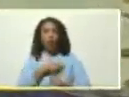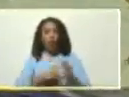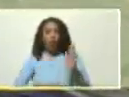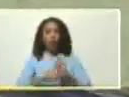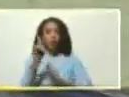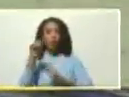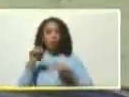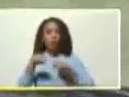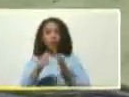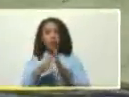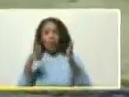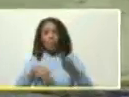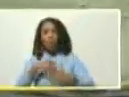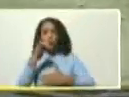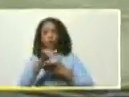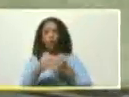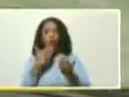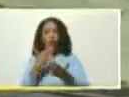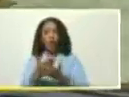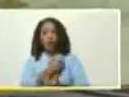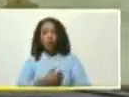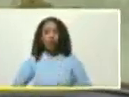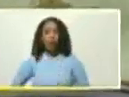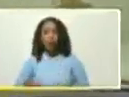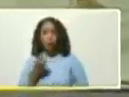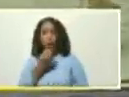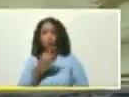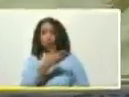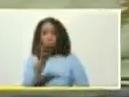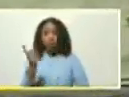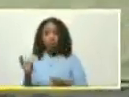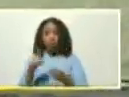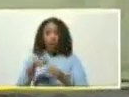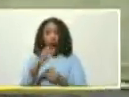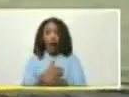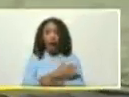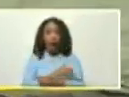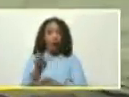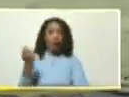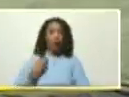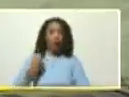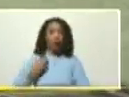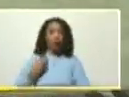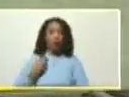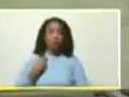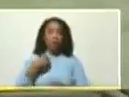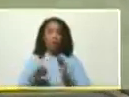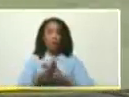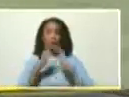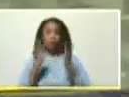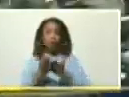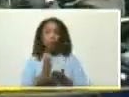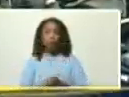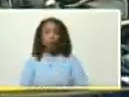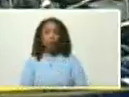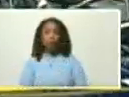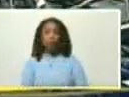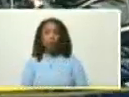desarrollo de este gran proyecto. Muchísimas gracias, presidente. Bueno, anótense con tiempo, inversionistas, del mundo,